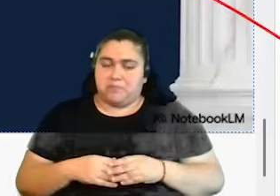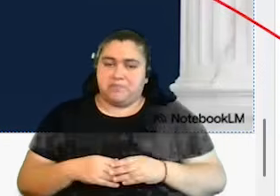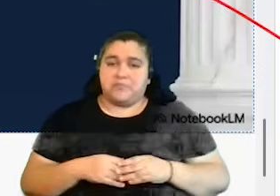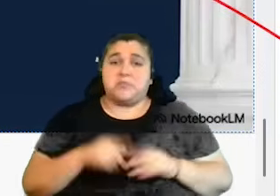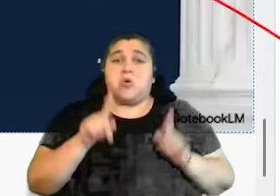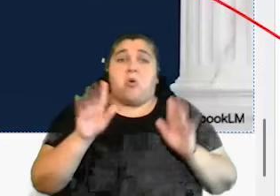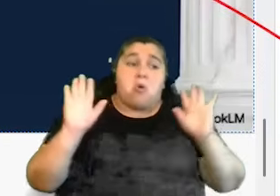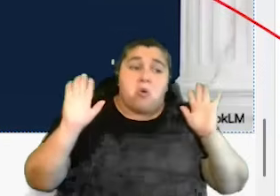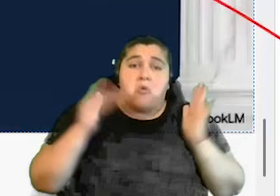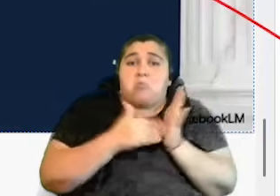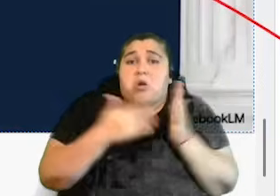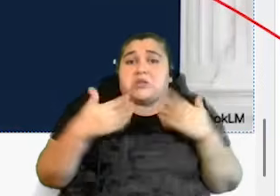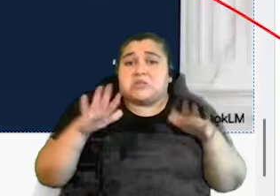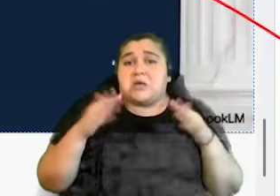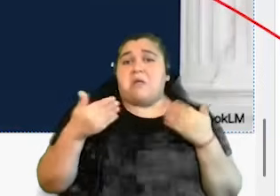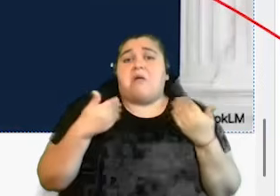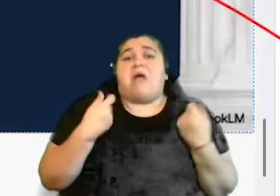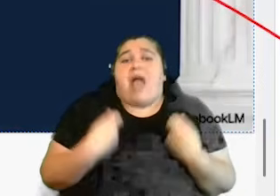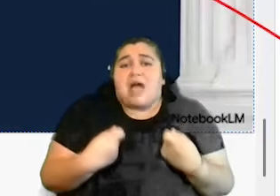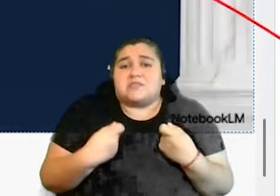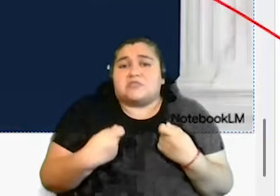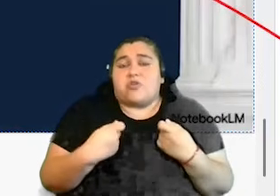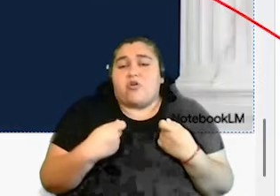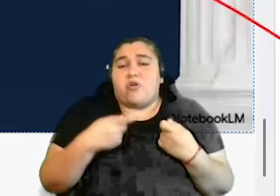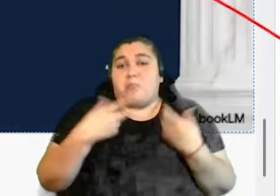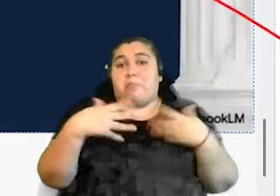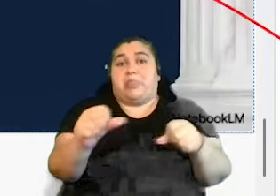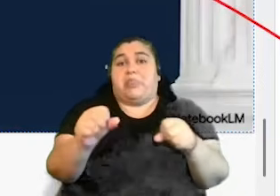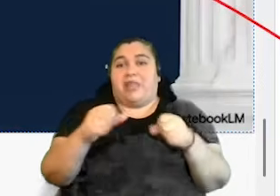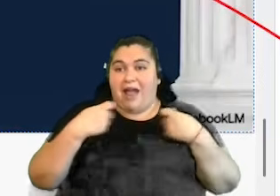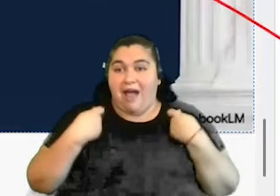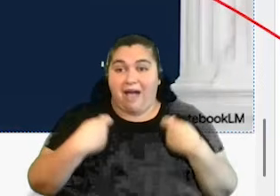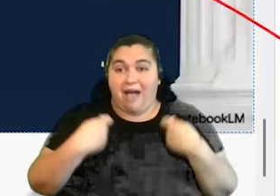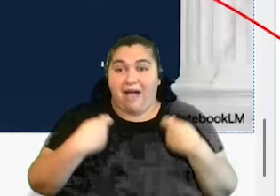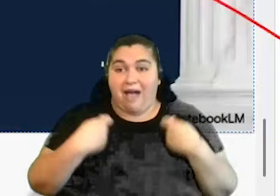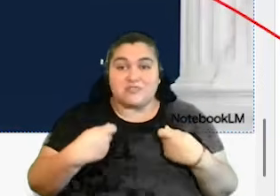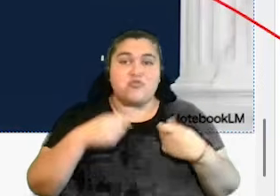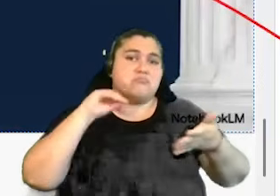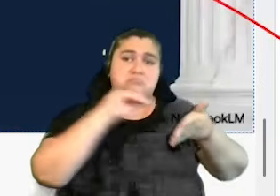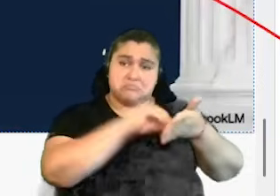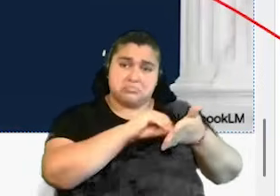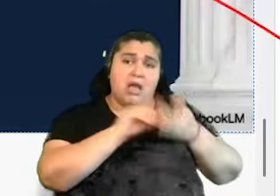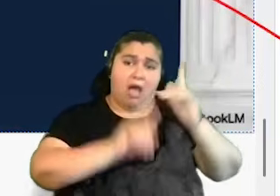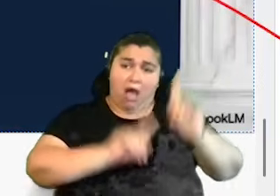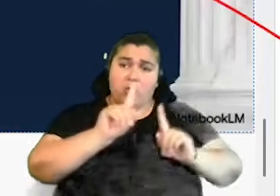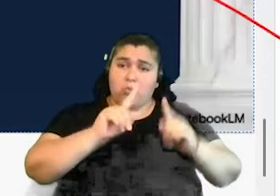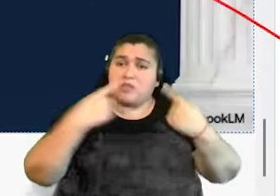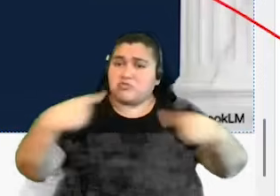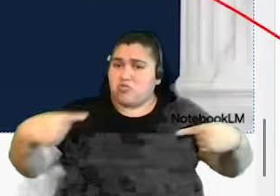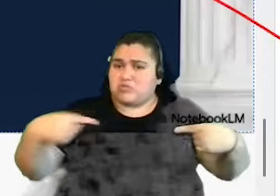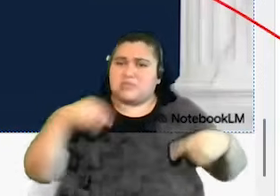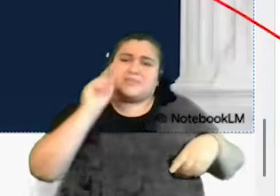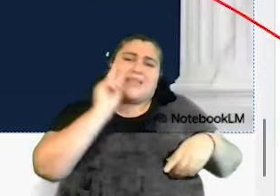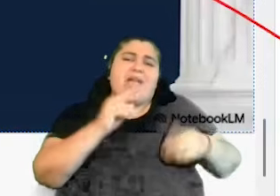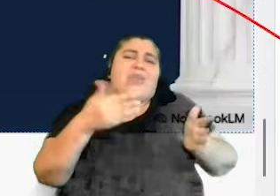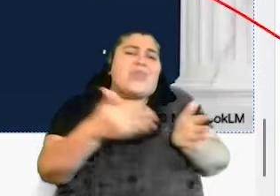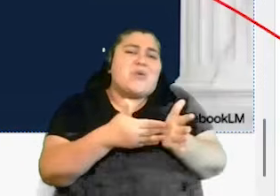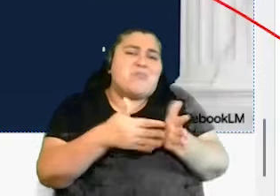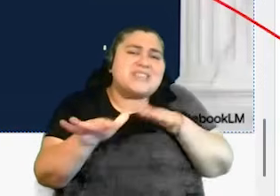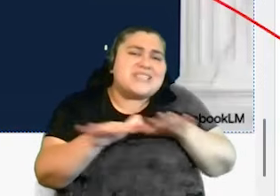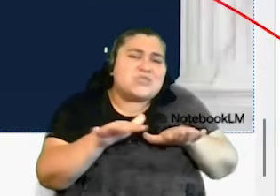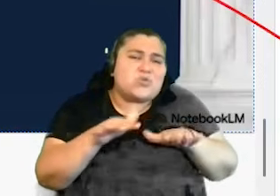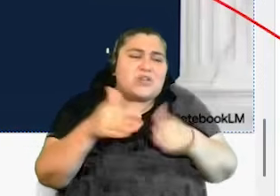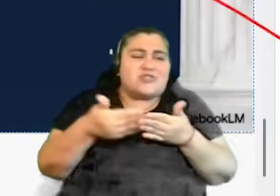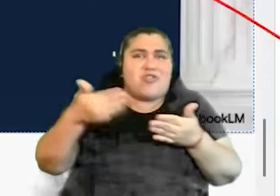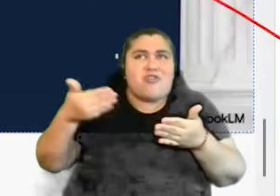aparezcan gastos que hay algunas cuestiones uno va viendo de todo, ¿no? A lo largo del tiempo y la